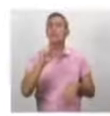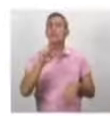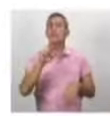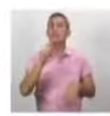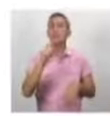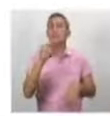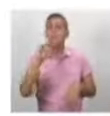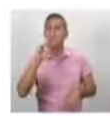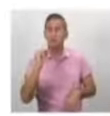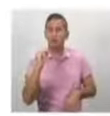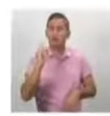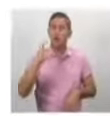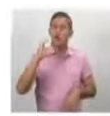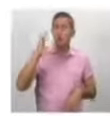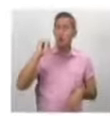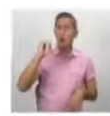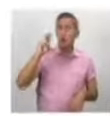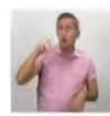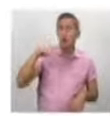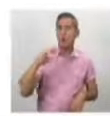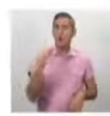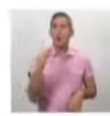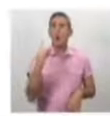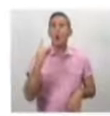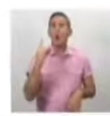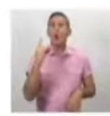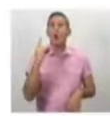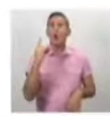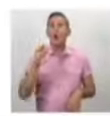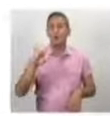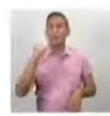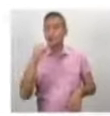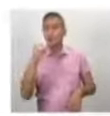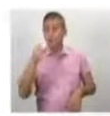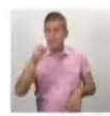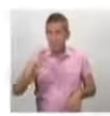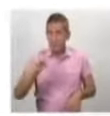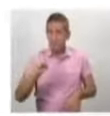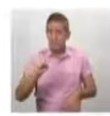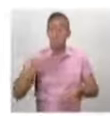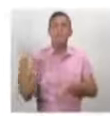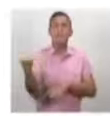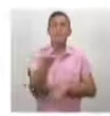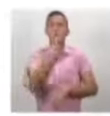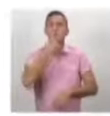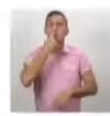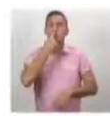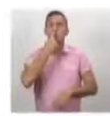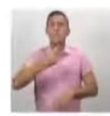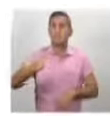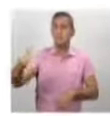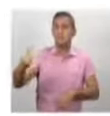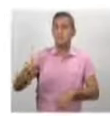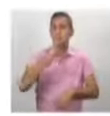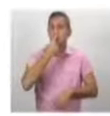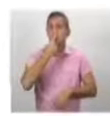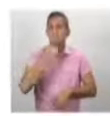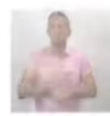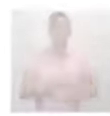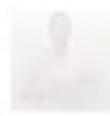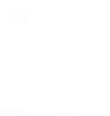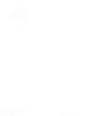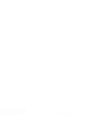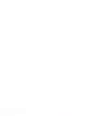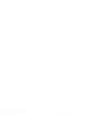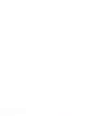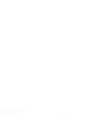la respiración. Y aquí en la foto les muestro dónde podemos localizar las vacuolas y las mitocondrias en una célula eucariota